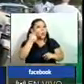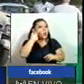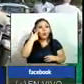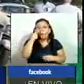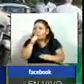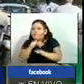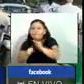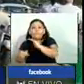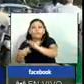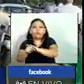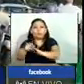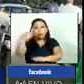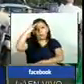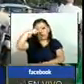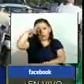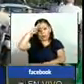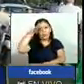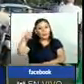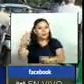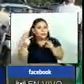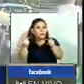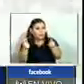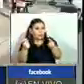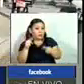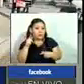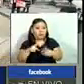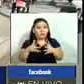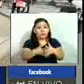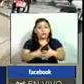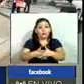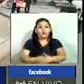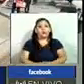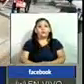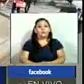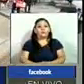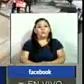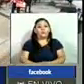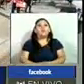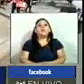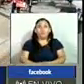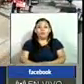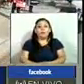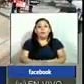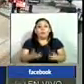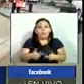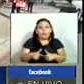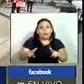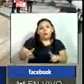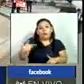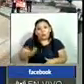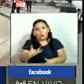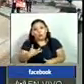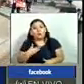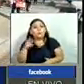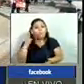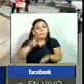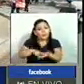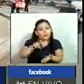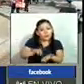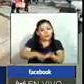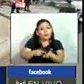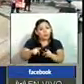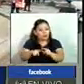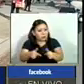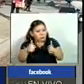mexicanos va a afectar la economía de Estados Unidos en ese va a haber más libertad ¿por qué? porque entonces vamos a tener visa pero que